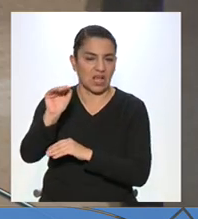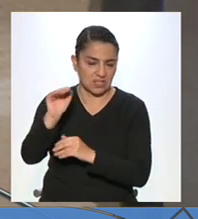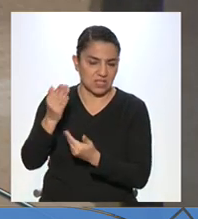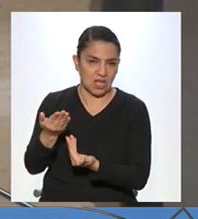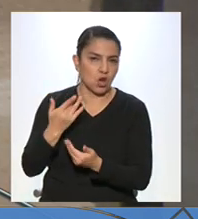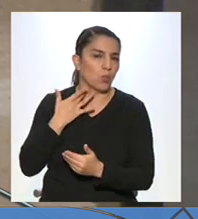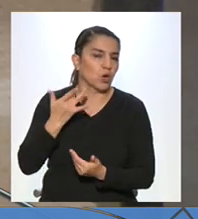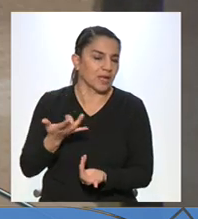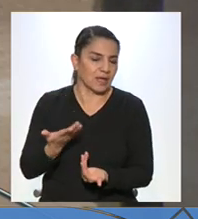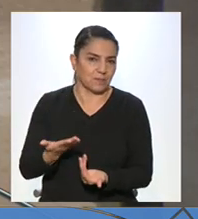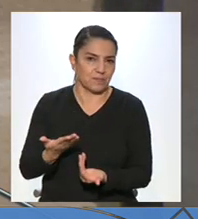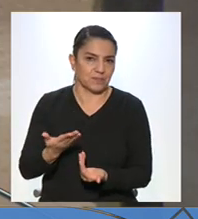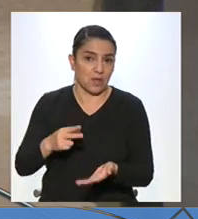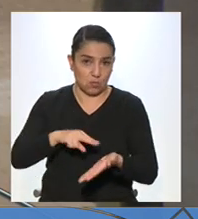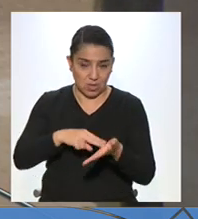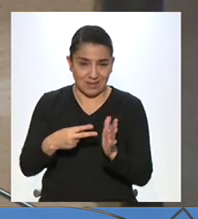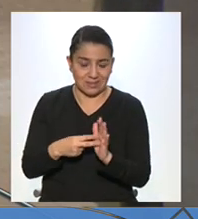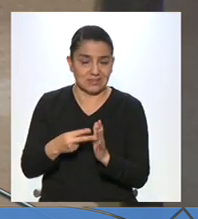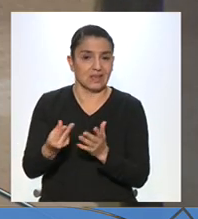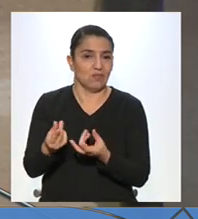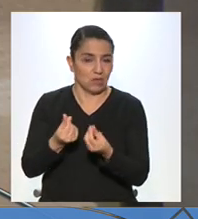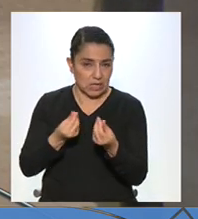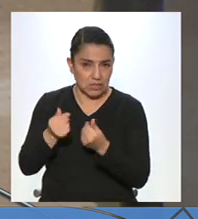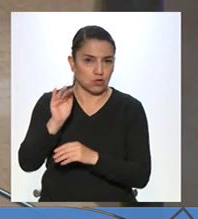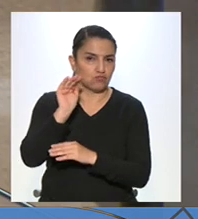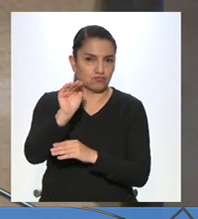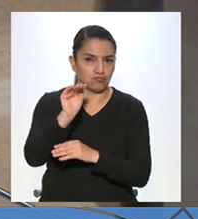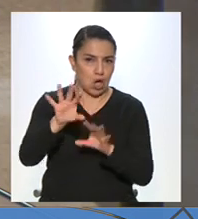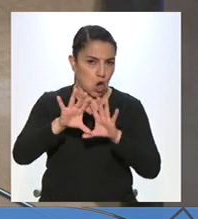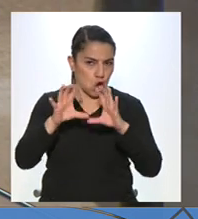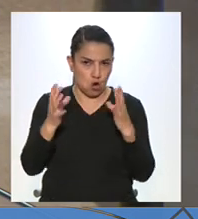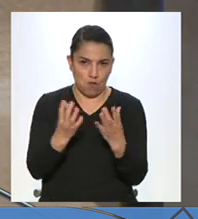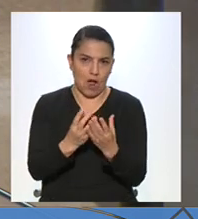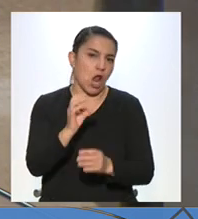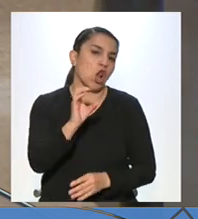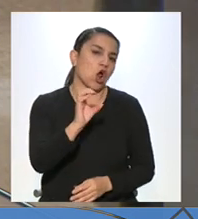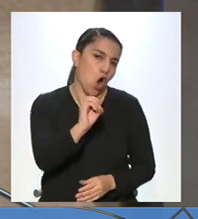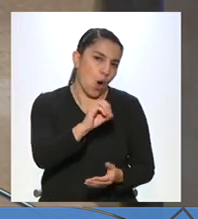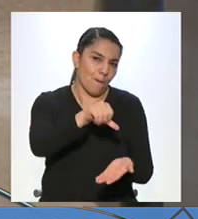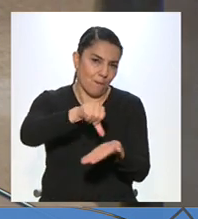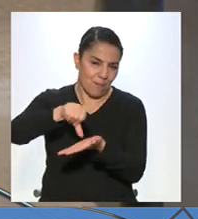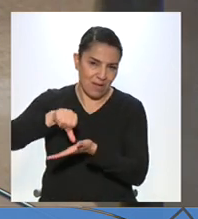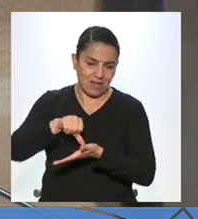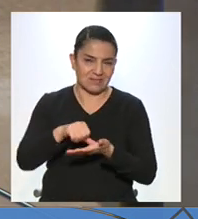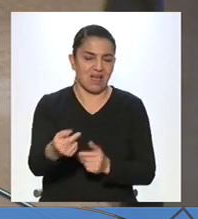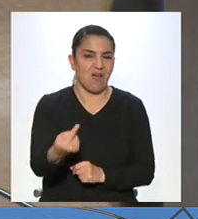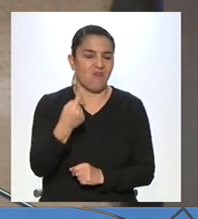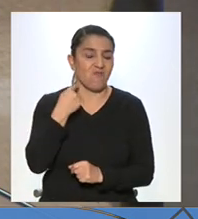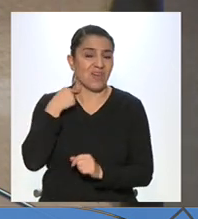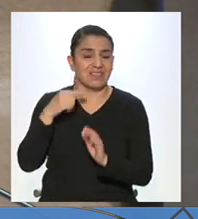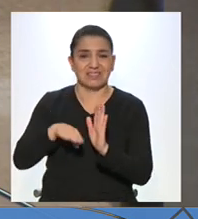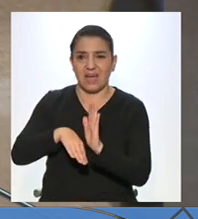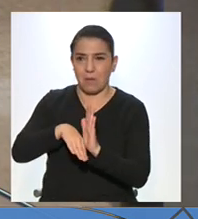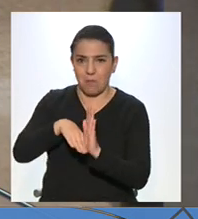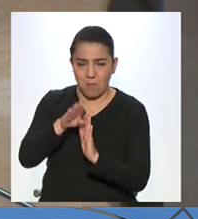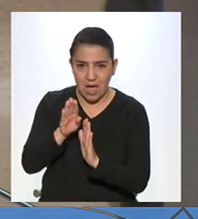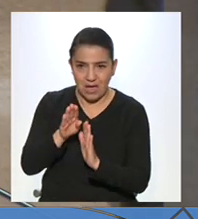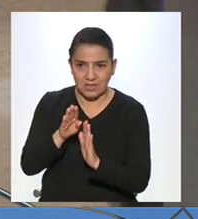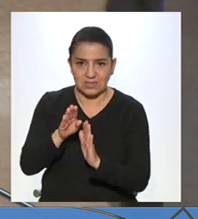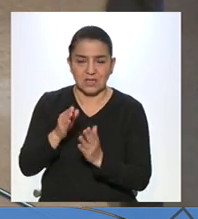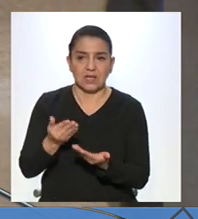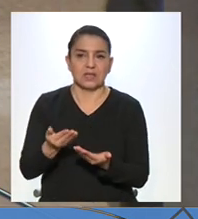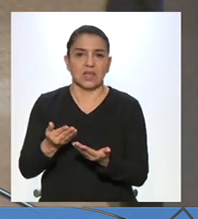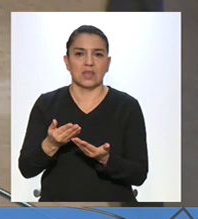Porque una crisis financiera, global o local, tiene un impacto mucho mayor sobre la actividad y